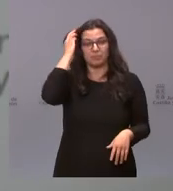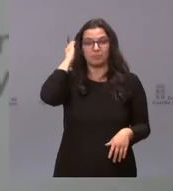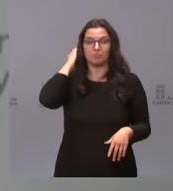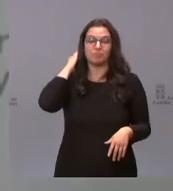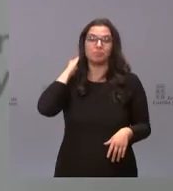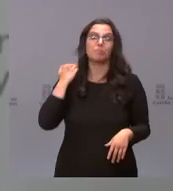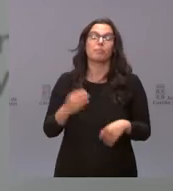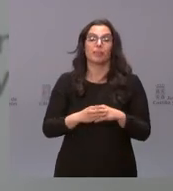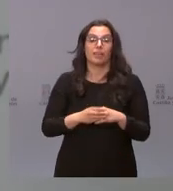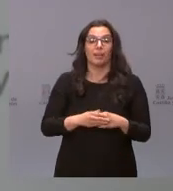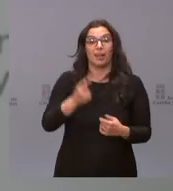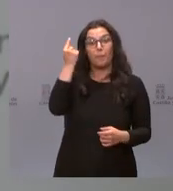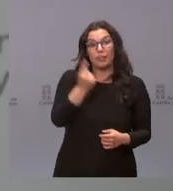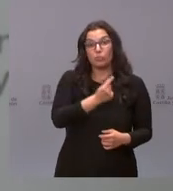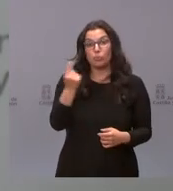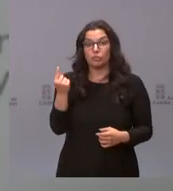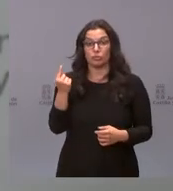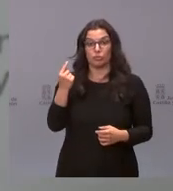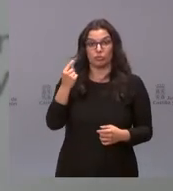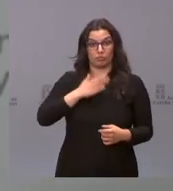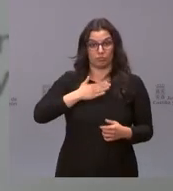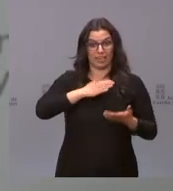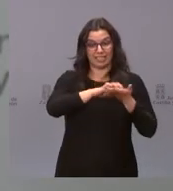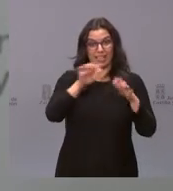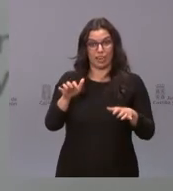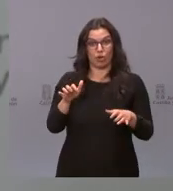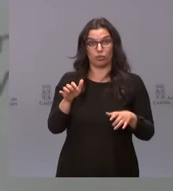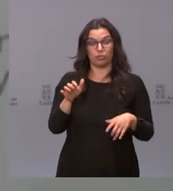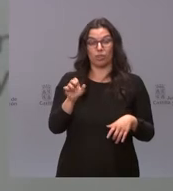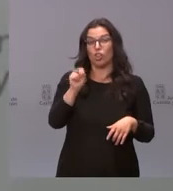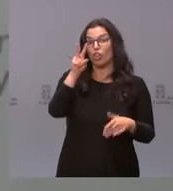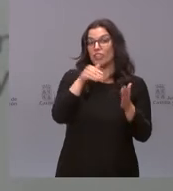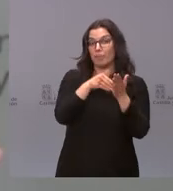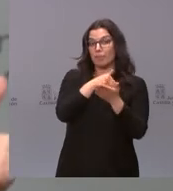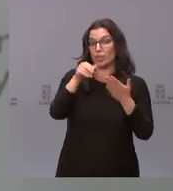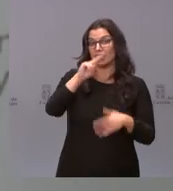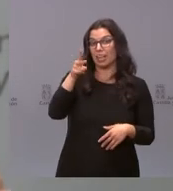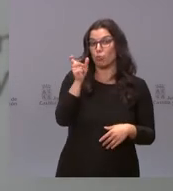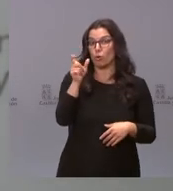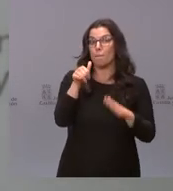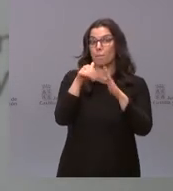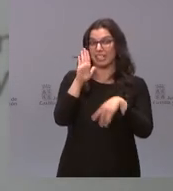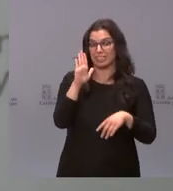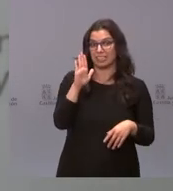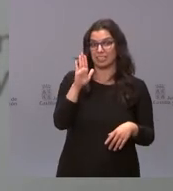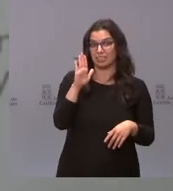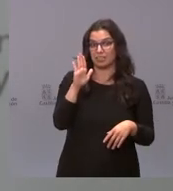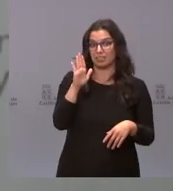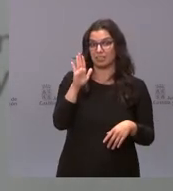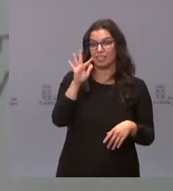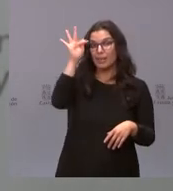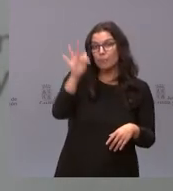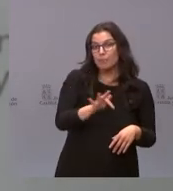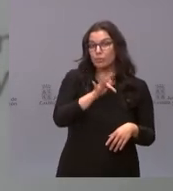en los presupuestos de la comunidad de este año son más de 12 mil millones de euros he dicho que son los presupuestos más